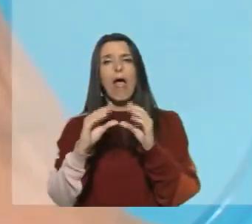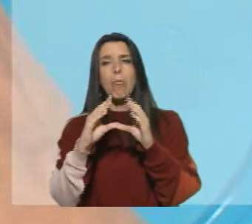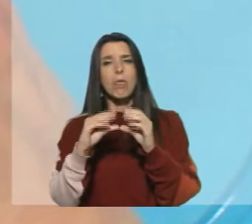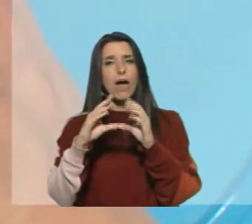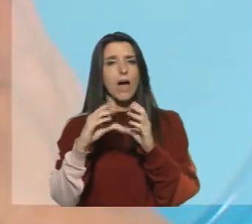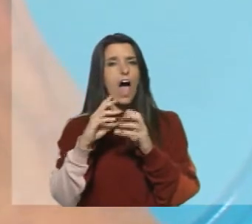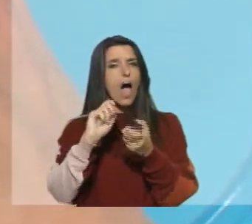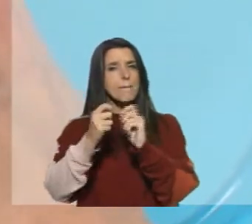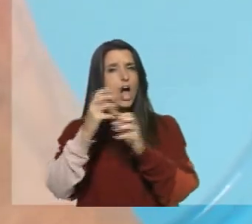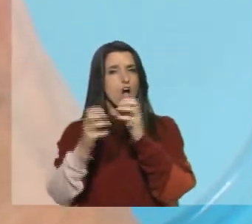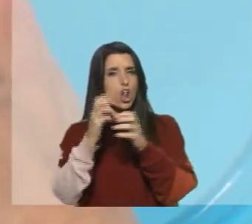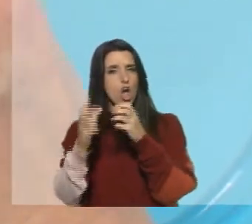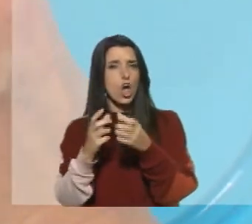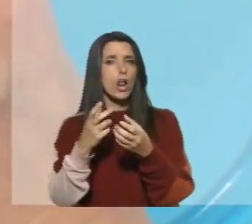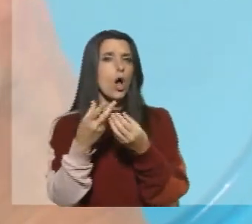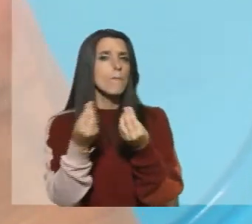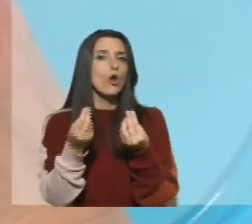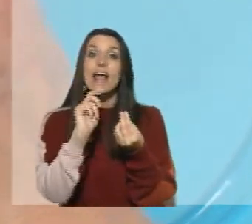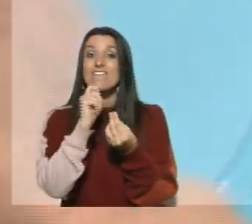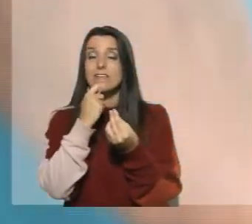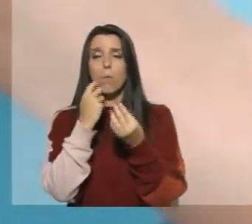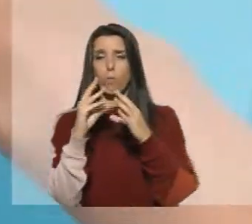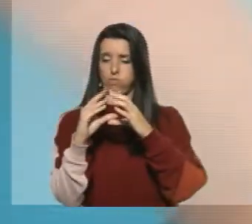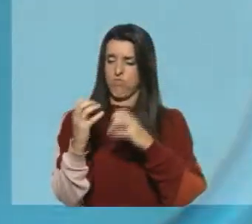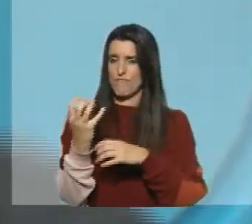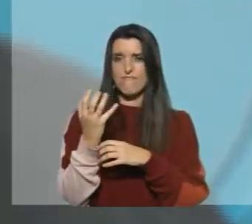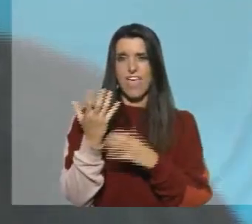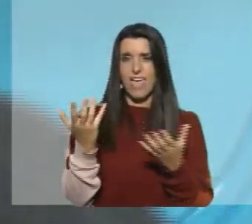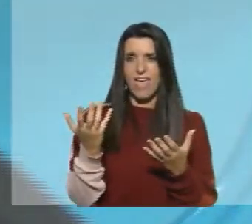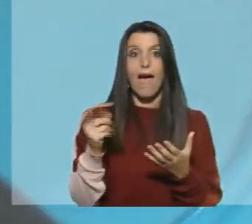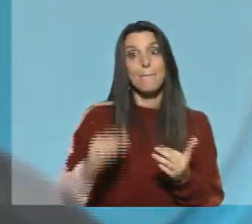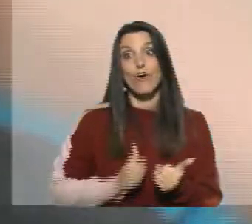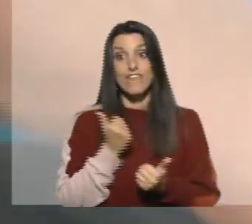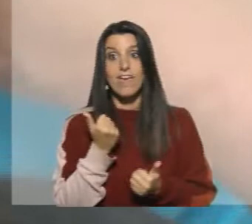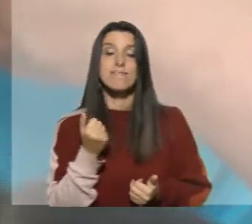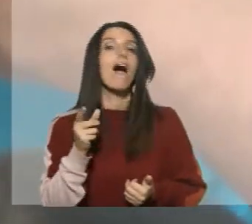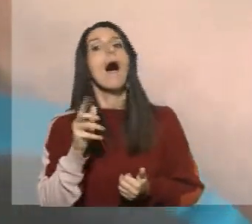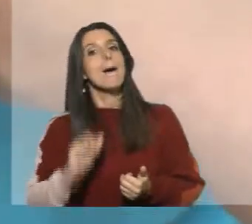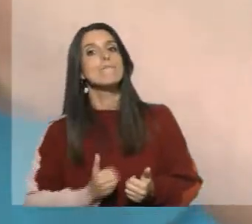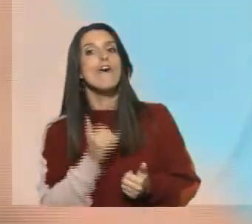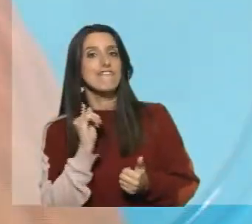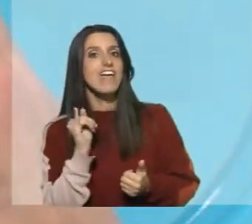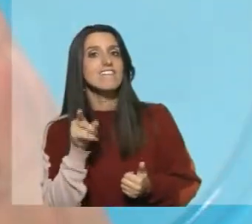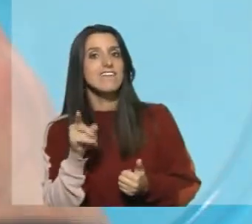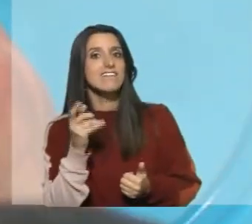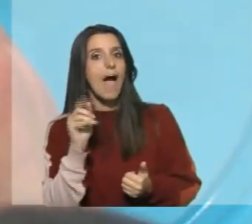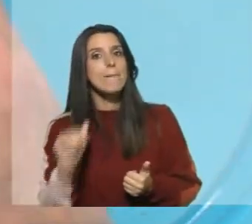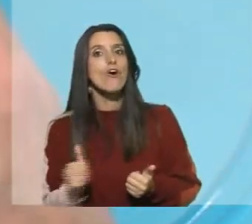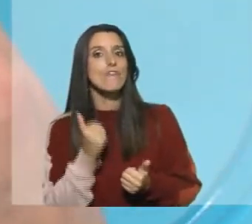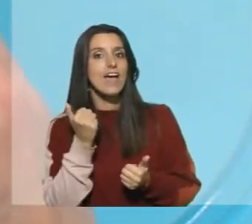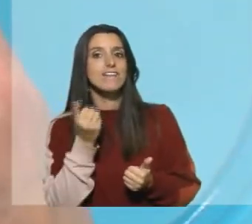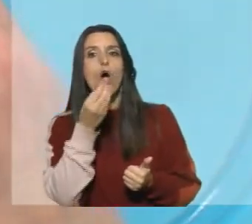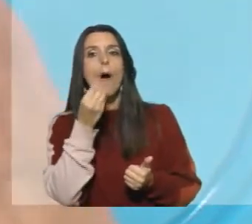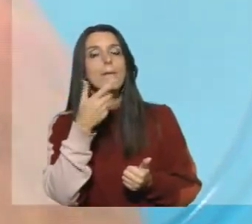que van perdiendo esa belleza que tienen cuando recién las compraste, van quedando en la heladera. Pero las puedes utilizar igual. Exactamente. Claro. Para